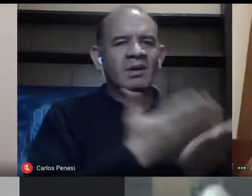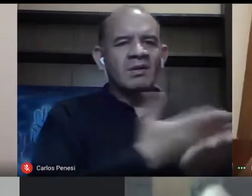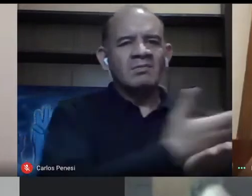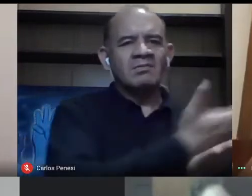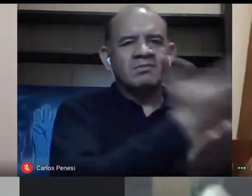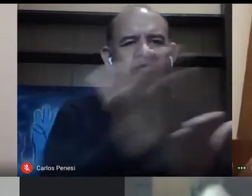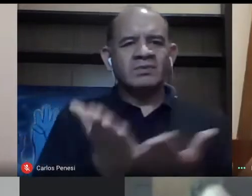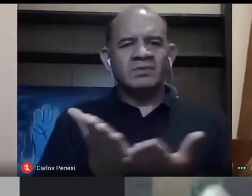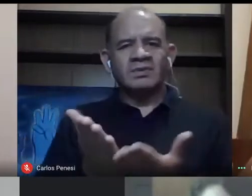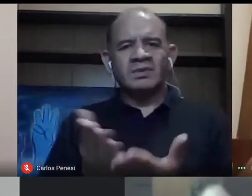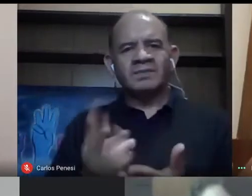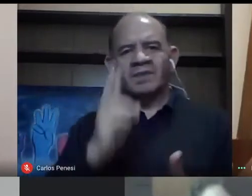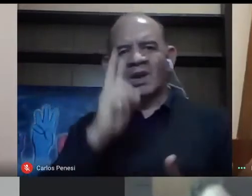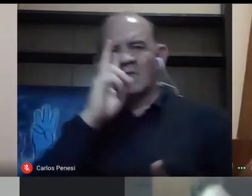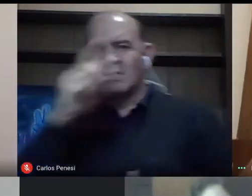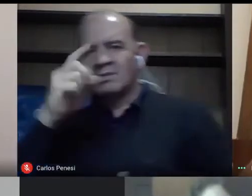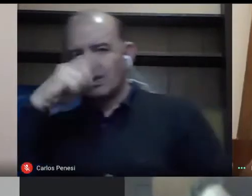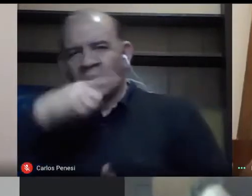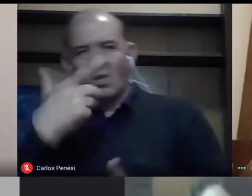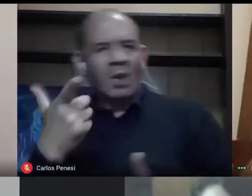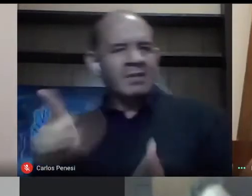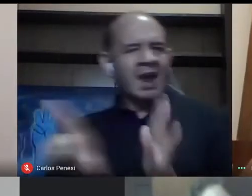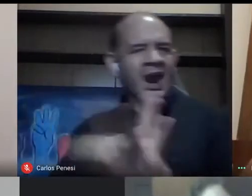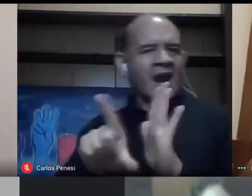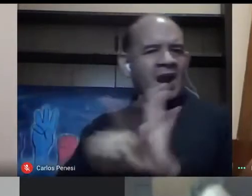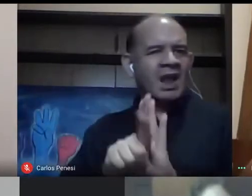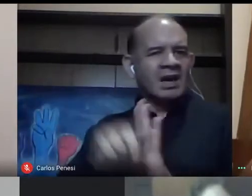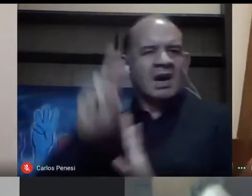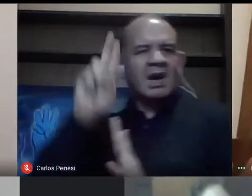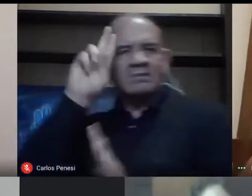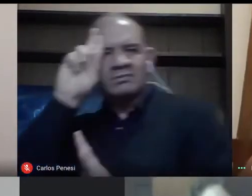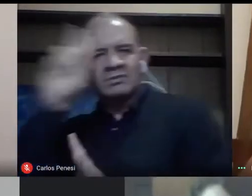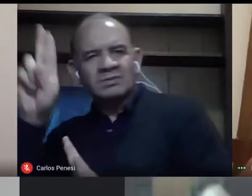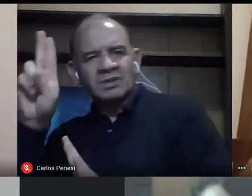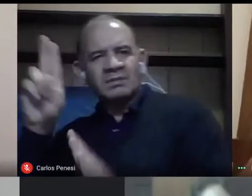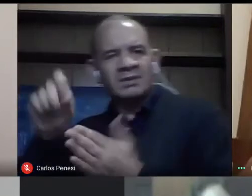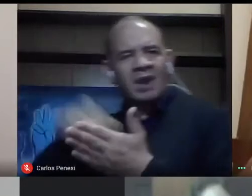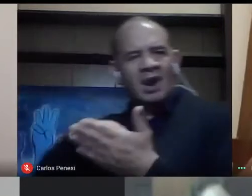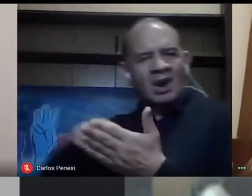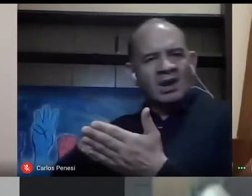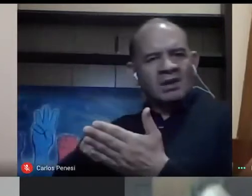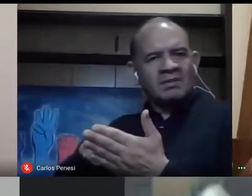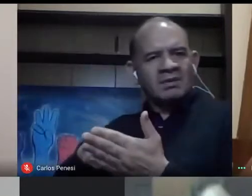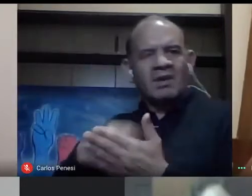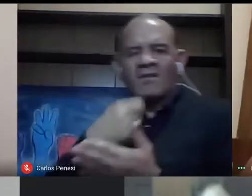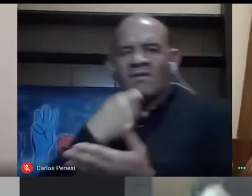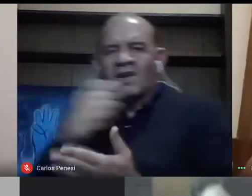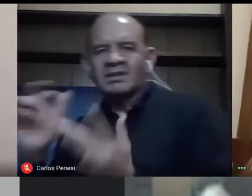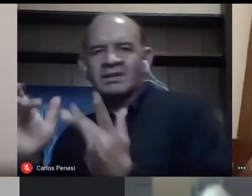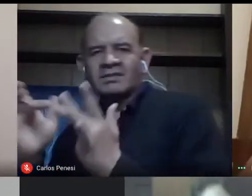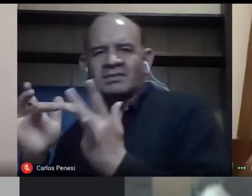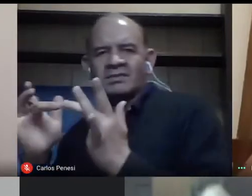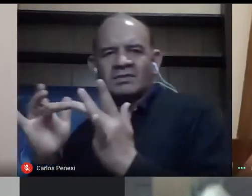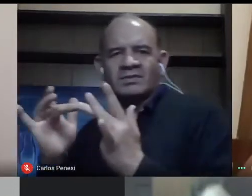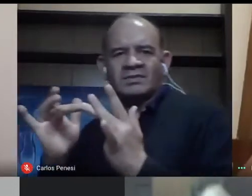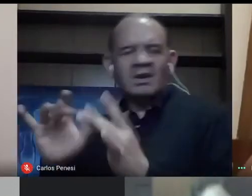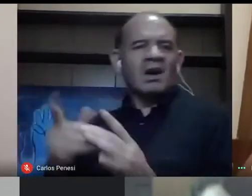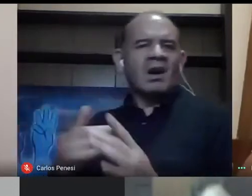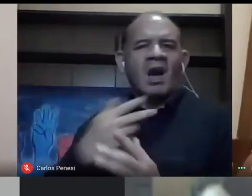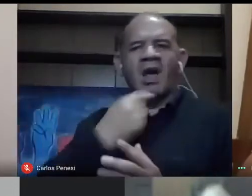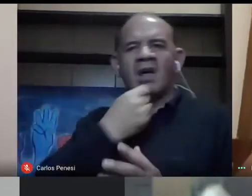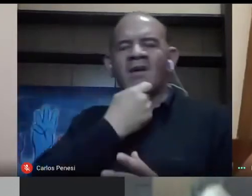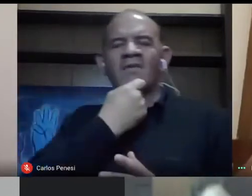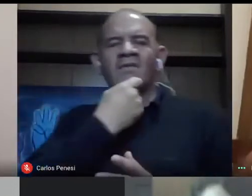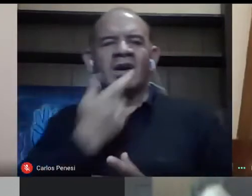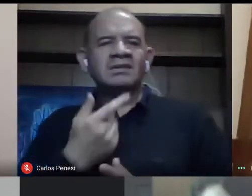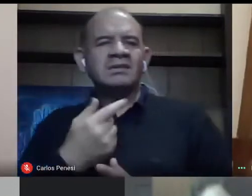hasta 2007 no teníamos ninguna ley que tomara en cuenta hacer los libros accesibles. Digamos, ¿qué hablamos? De cuando hablamos de una excepción, hablamos